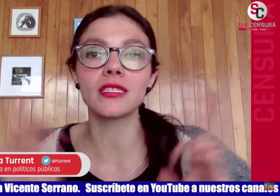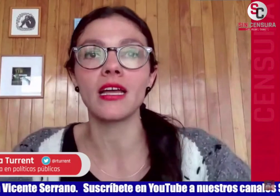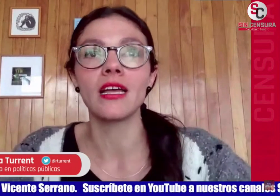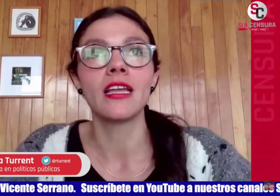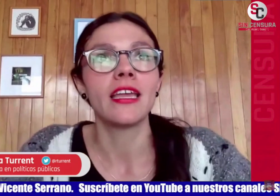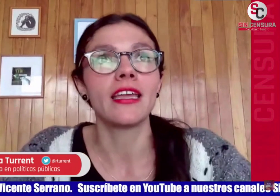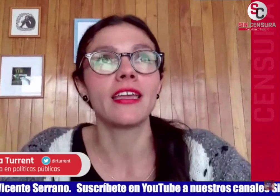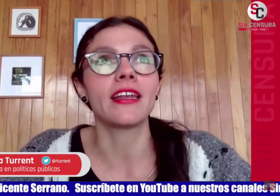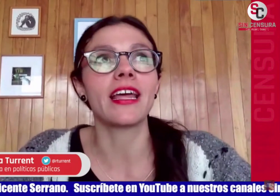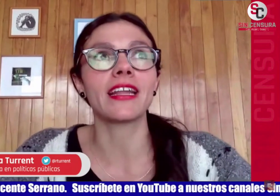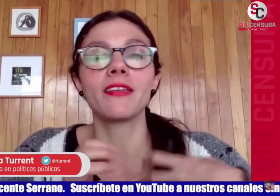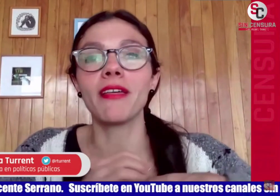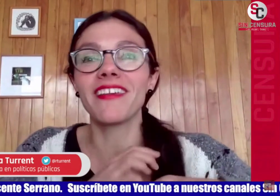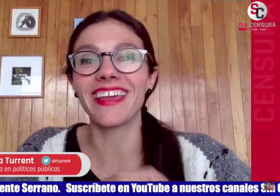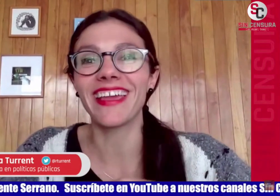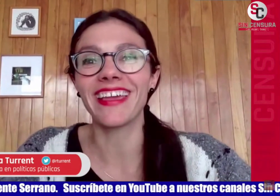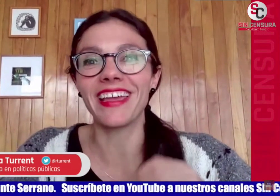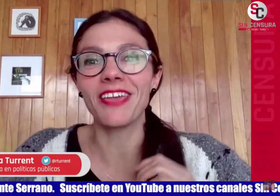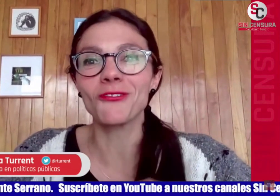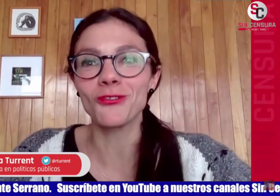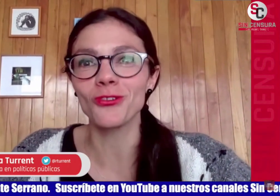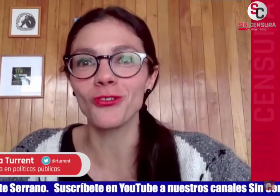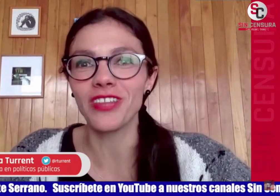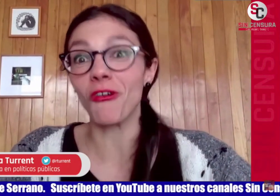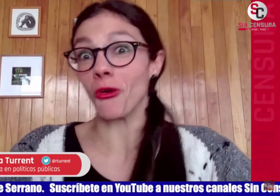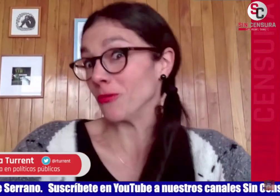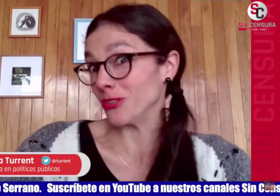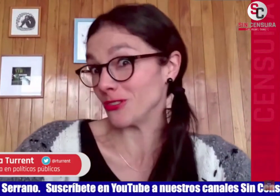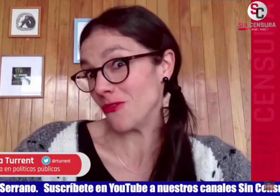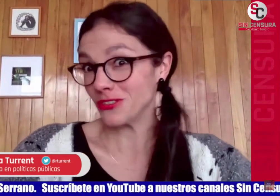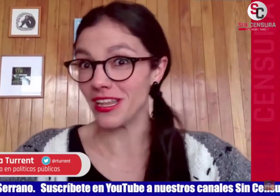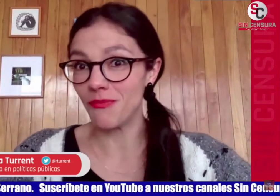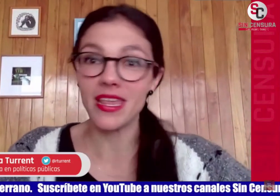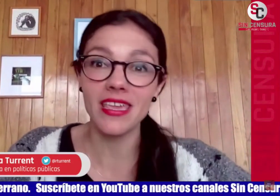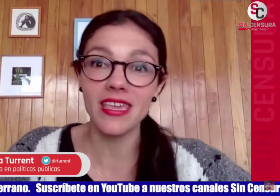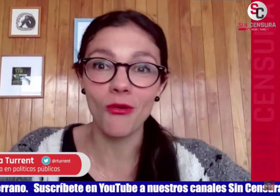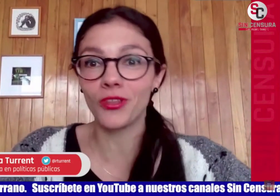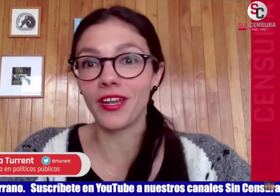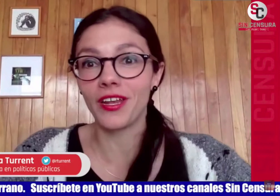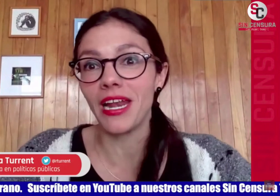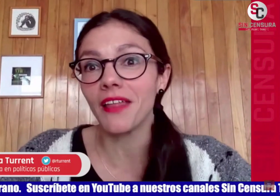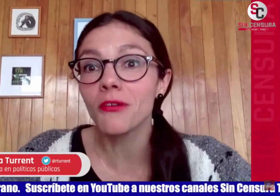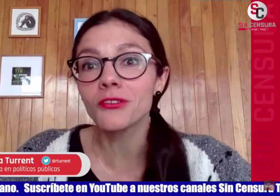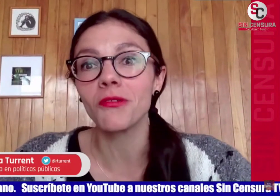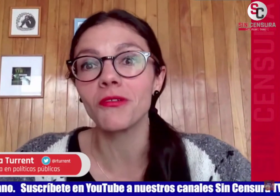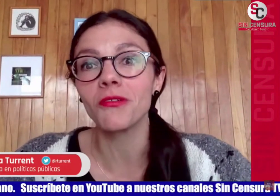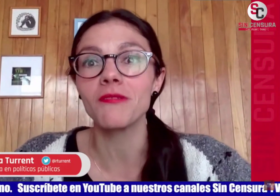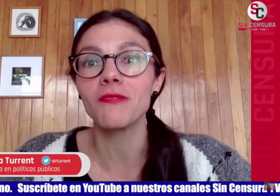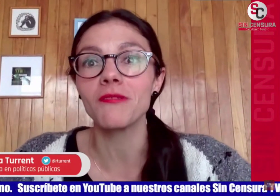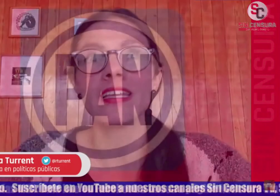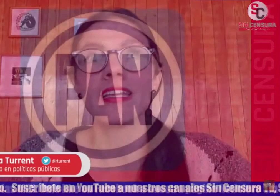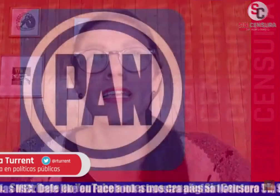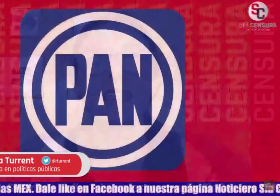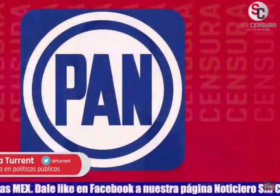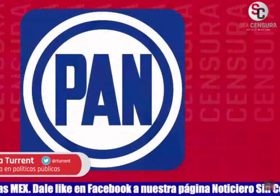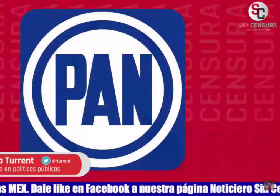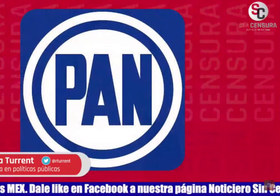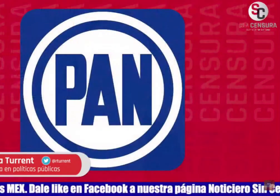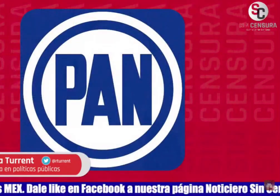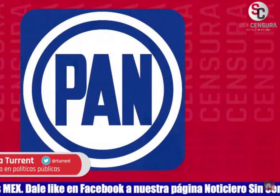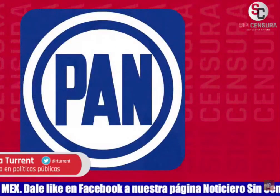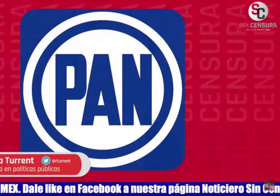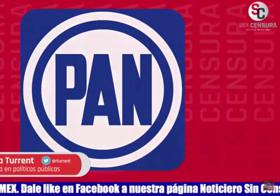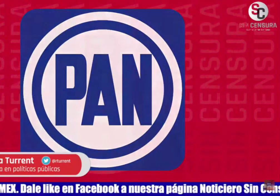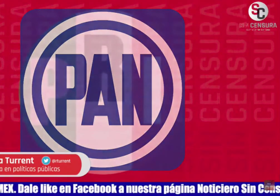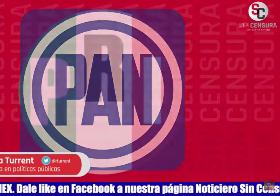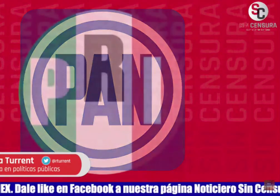esta narrativa de que ellos no son tan corruptos como los del PRI o tan malandros como los del PRI. Sin